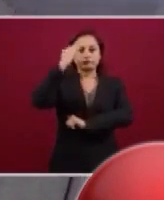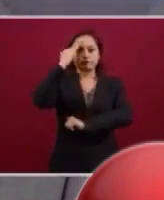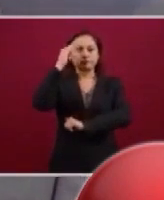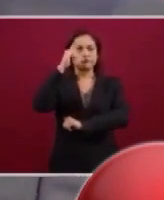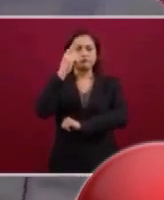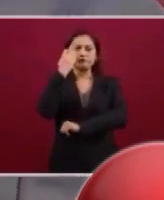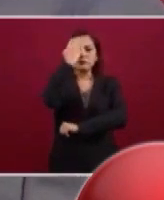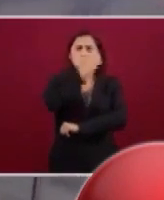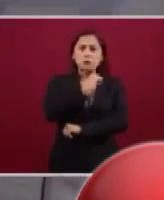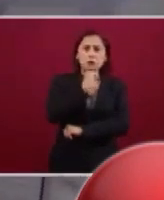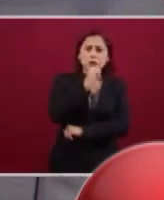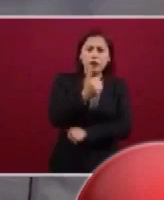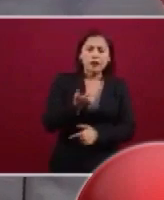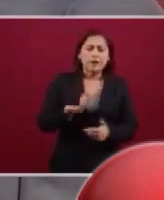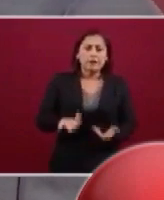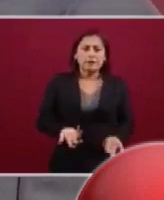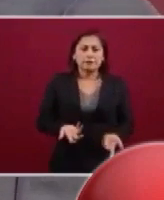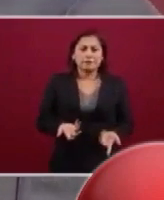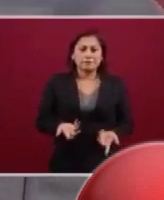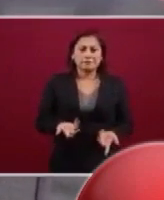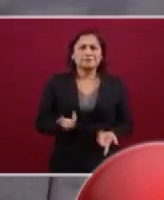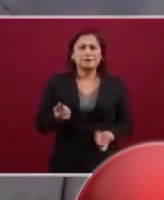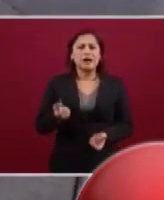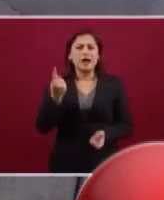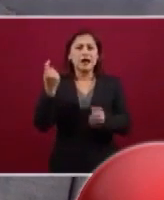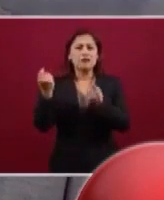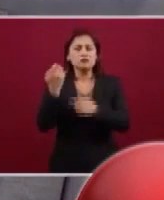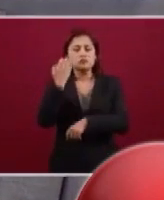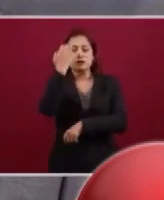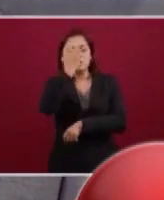Entonces, la medían nada más abajo,